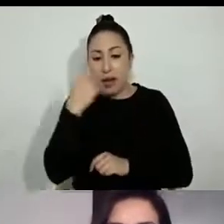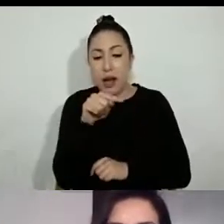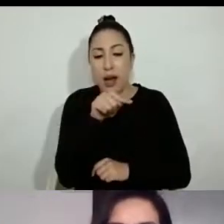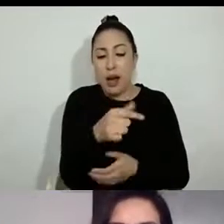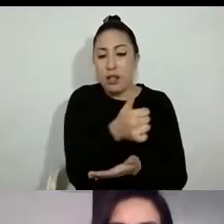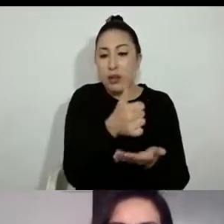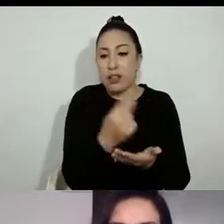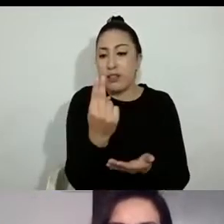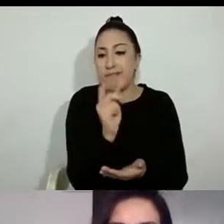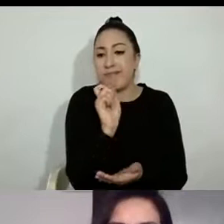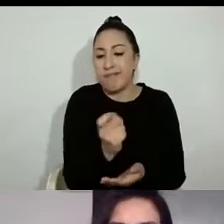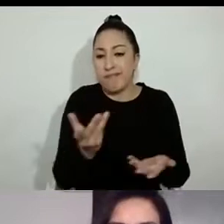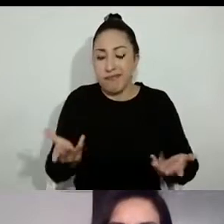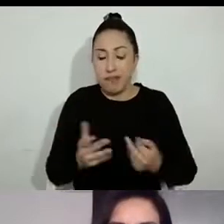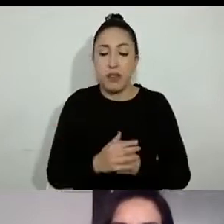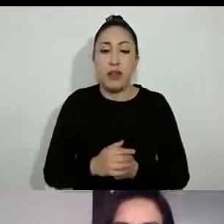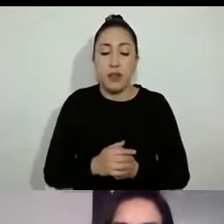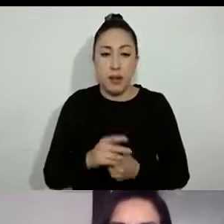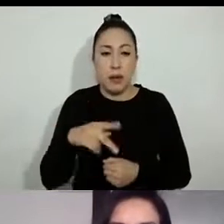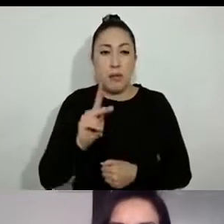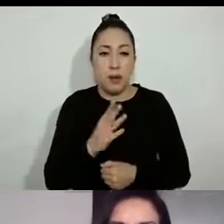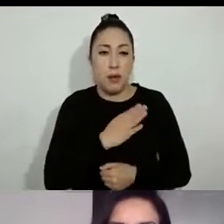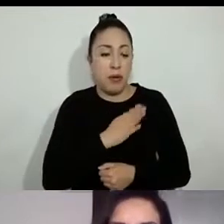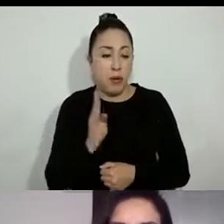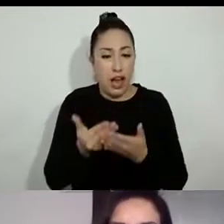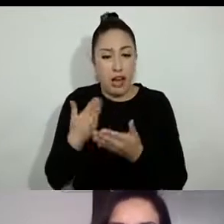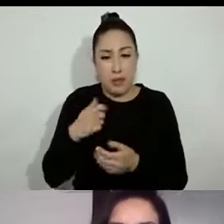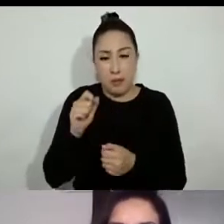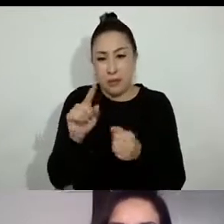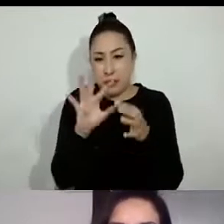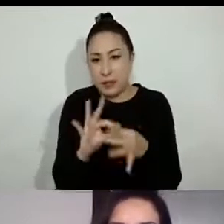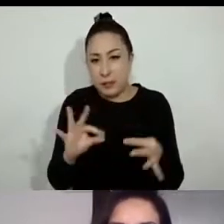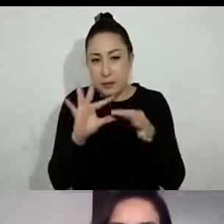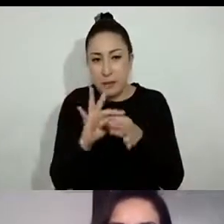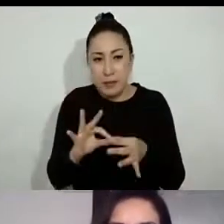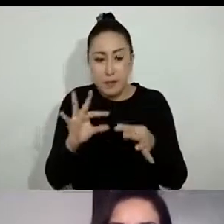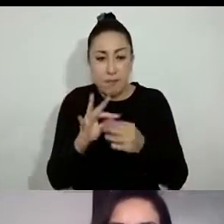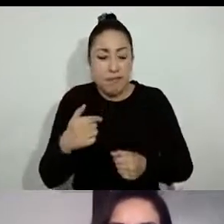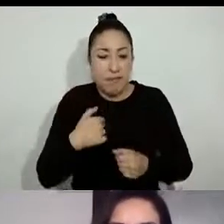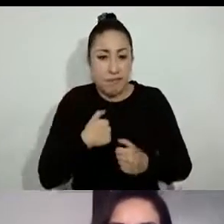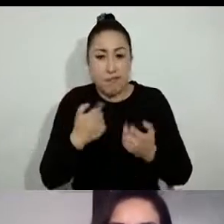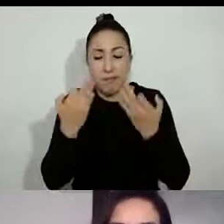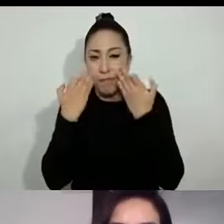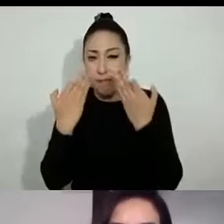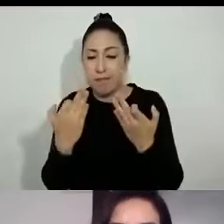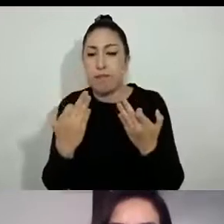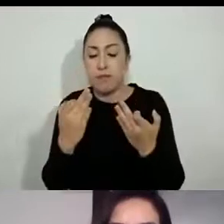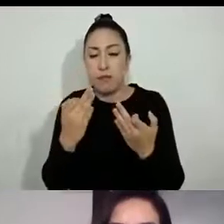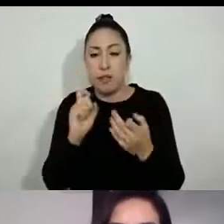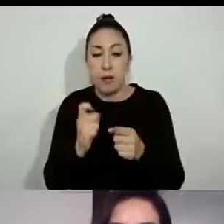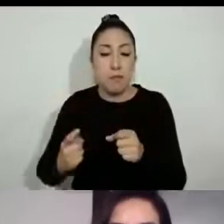bueno, el principio, y decía yo, soy testigo desde que por primera vez se